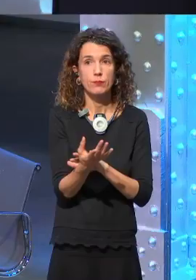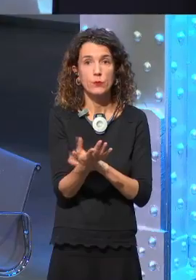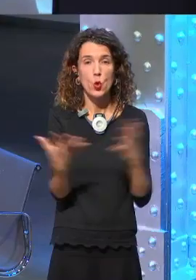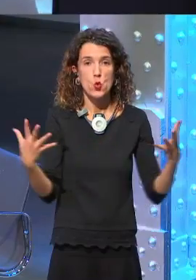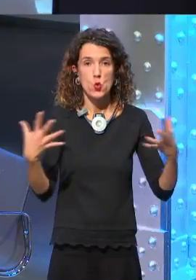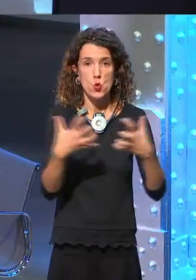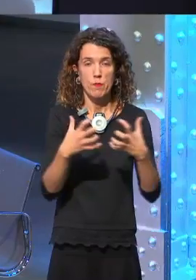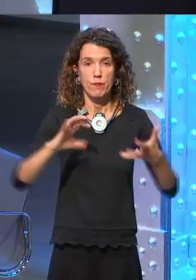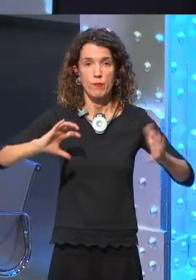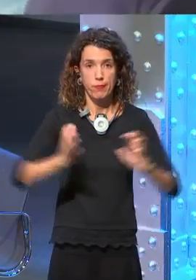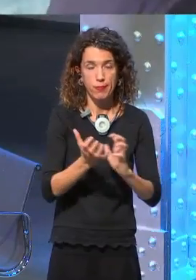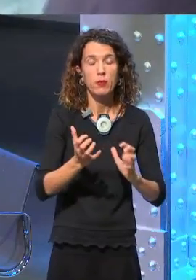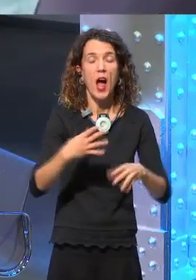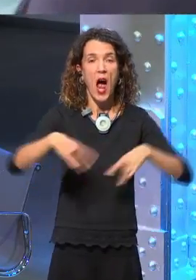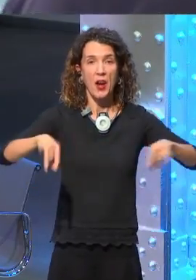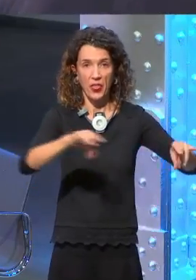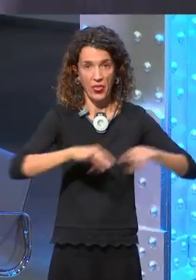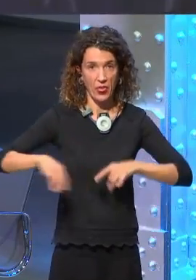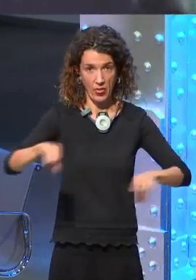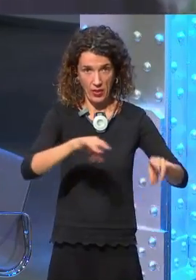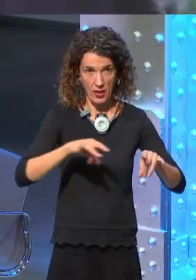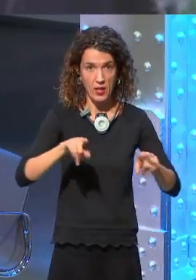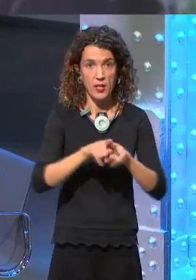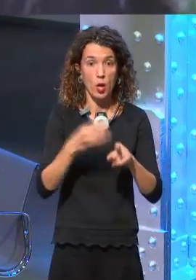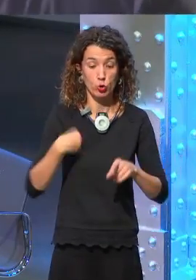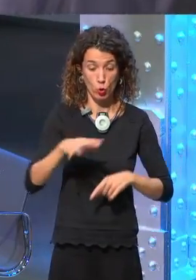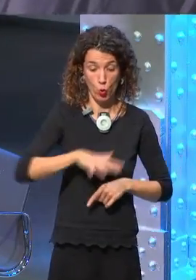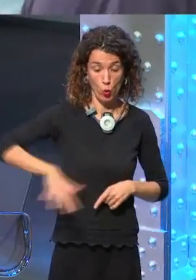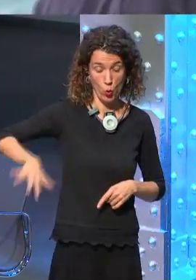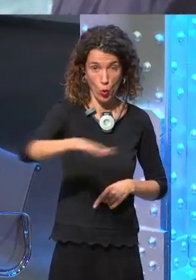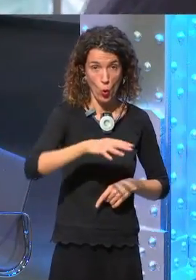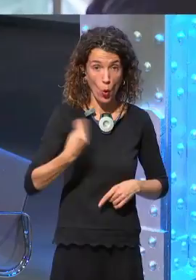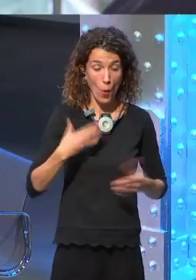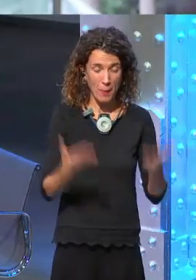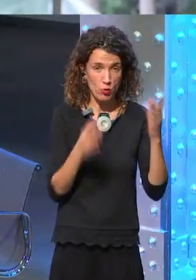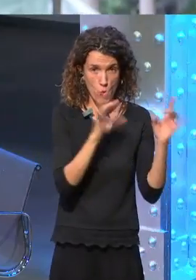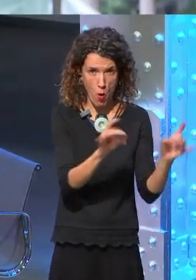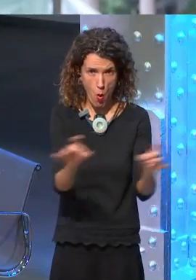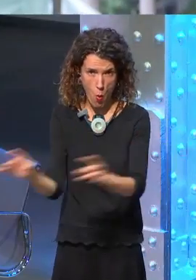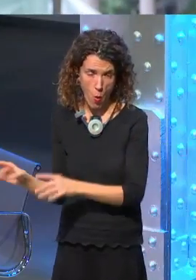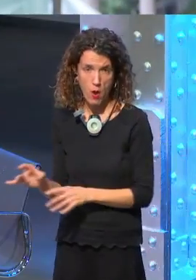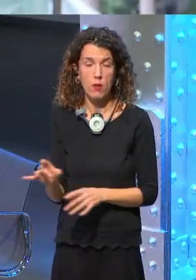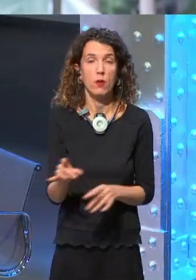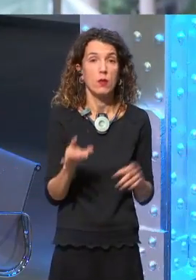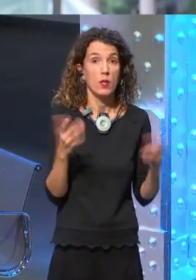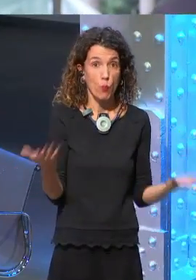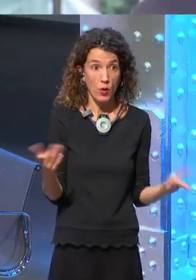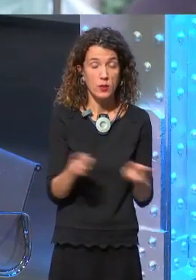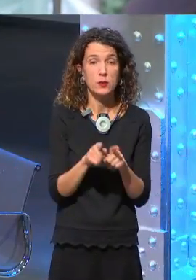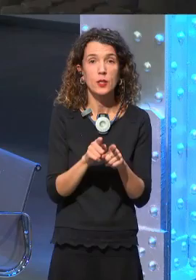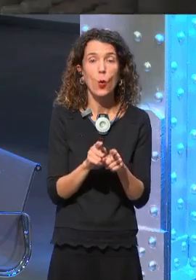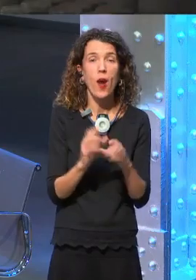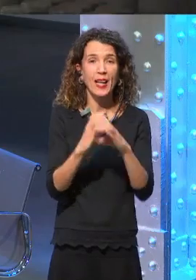Extrudimos los proyectiles de arcilla para calcular que todos tuvieran el mismo peso y después los pusimos en este